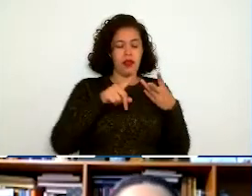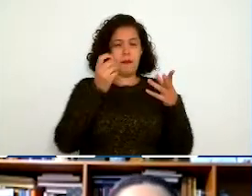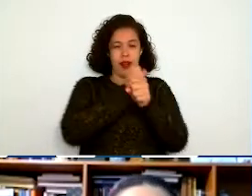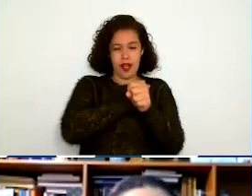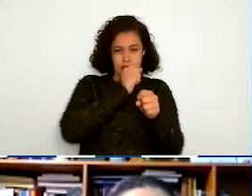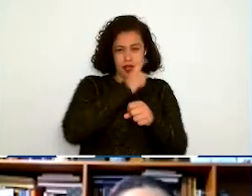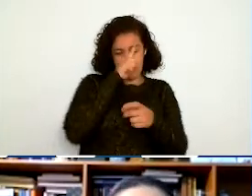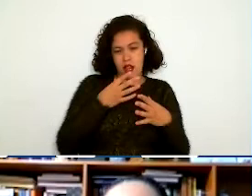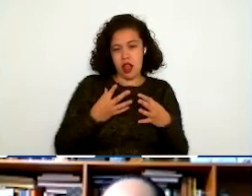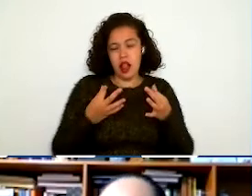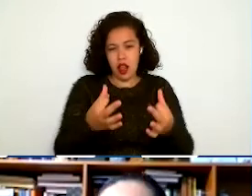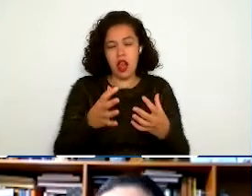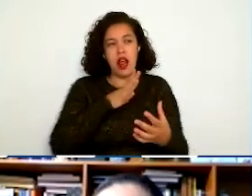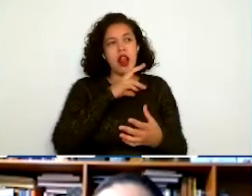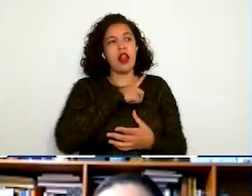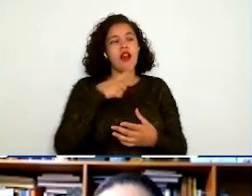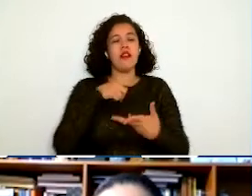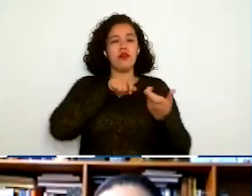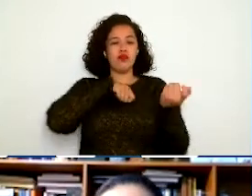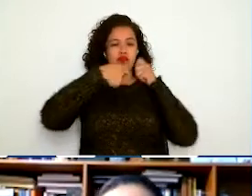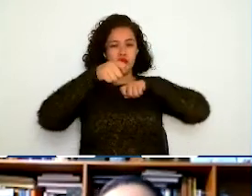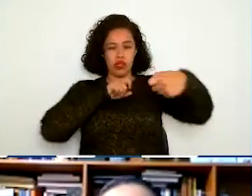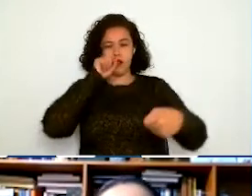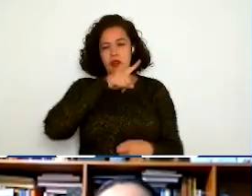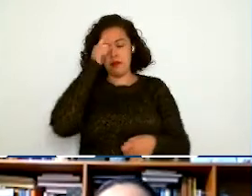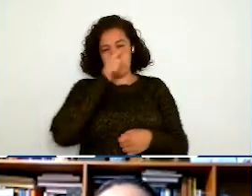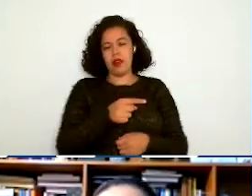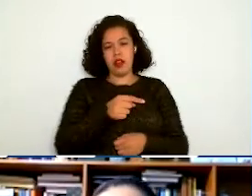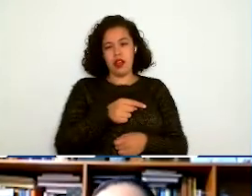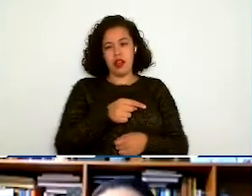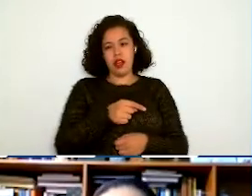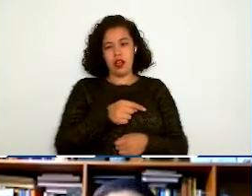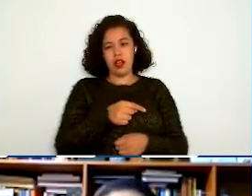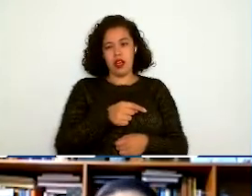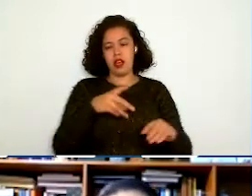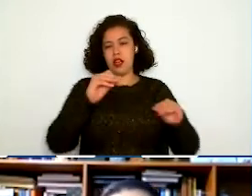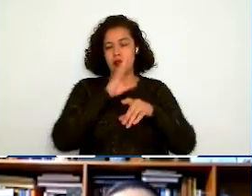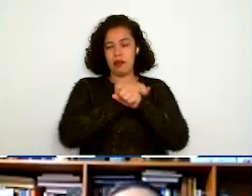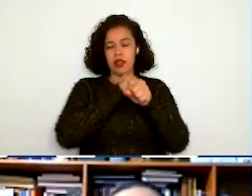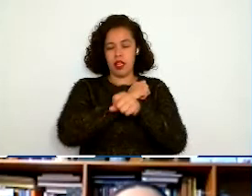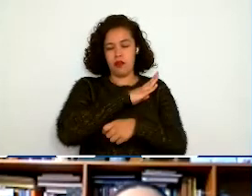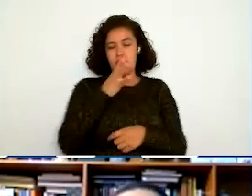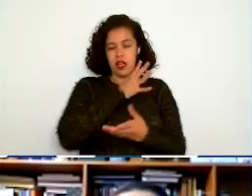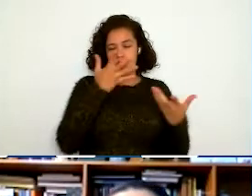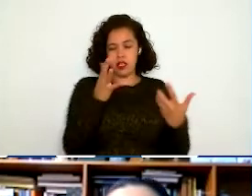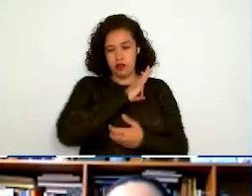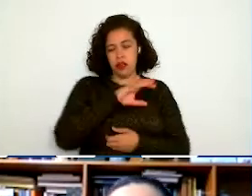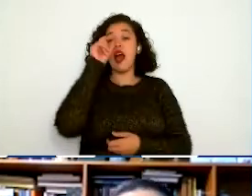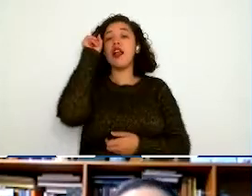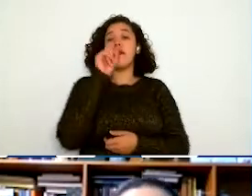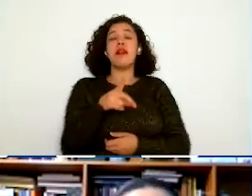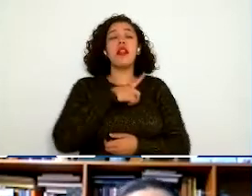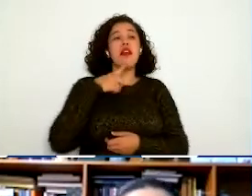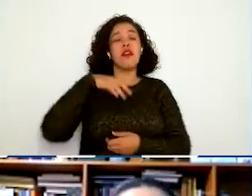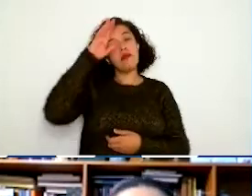prácticas de calidad tienen que ser flexibles también para que sean obviamente una buena práctica. También debe estar